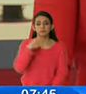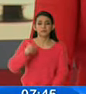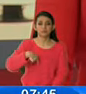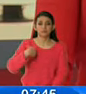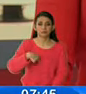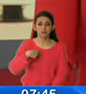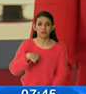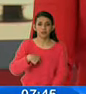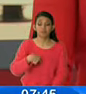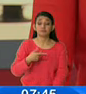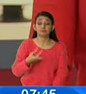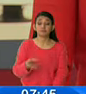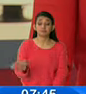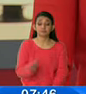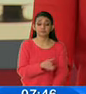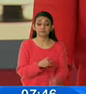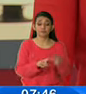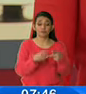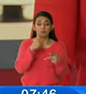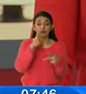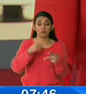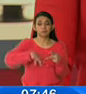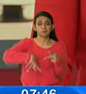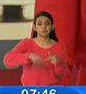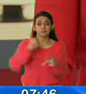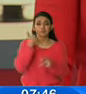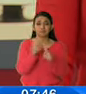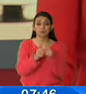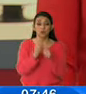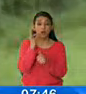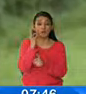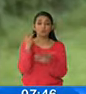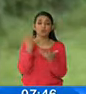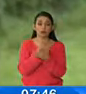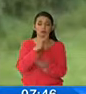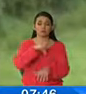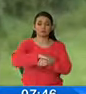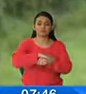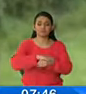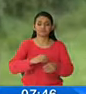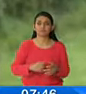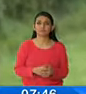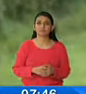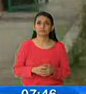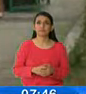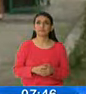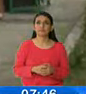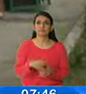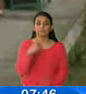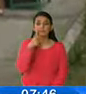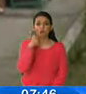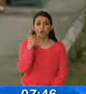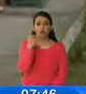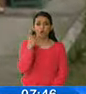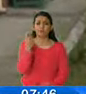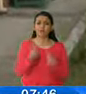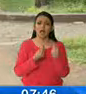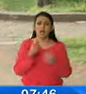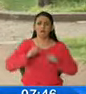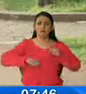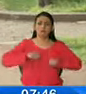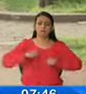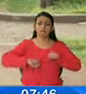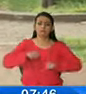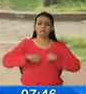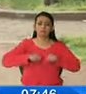misma manera fue aprehendido un hombre que le robó un celular a una señora. El susto de su vida se llevó un muchacho que estaba cicleando en el